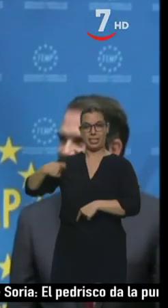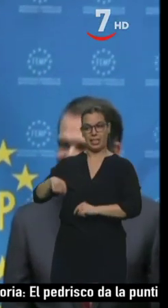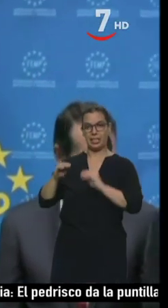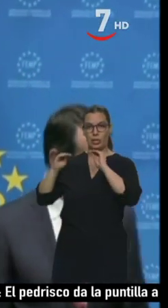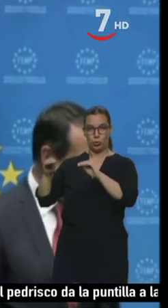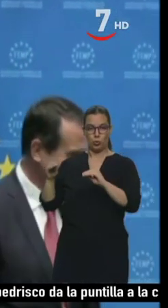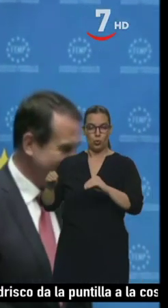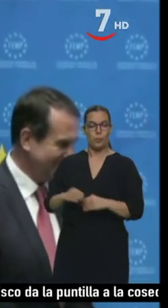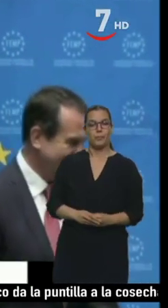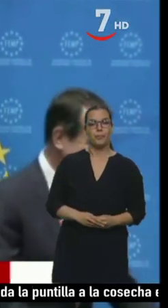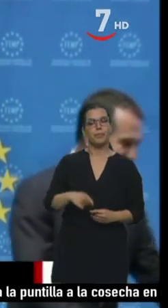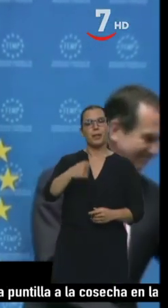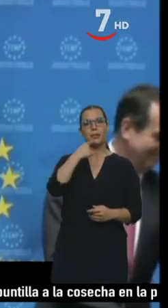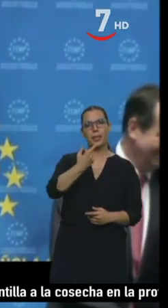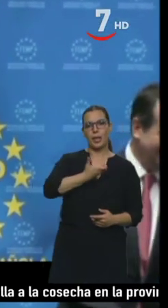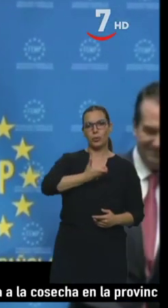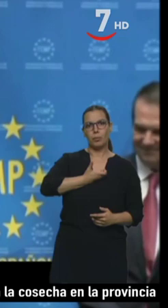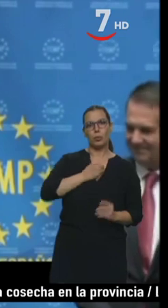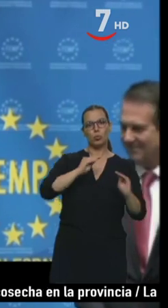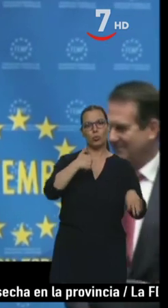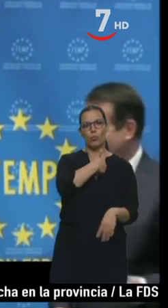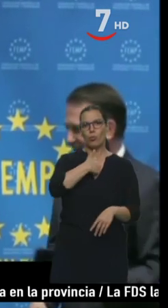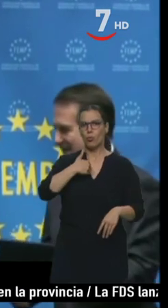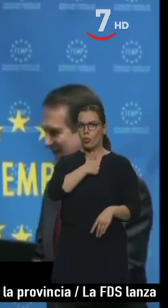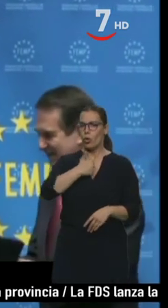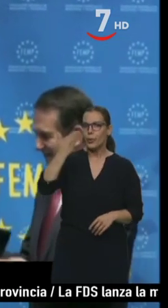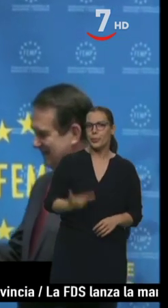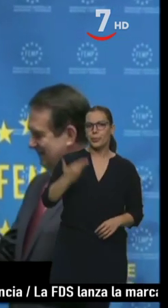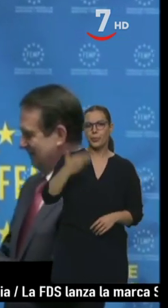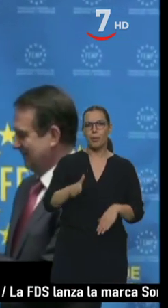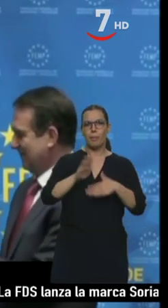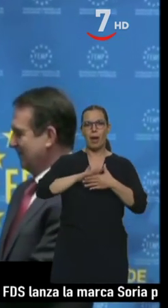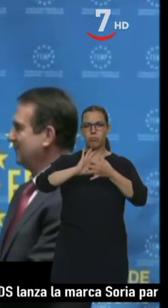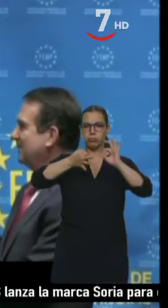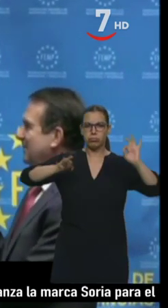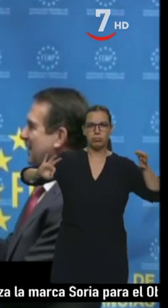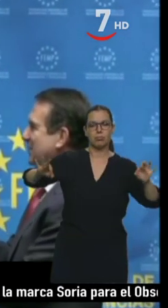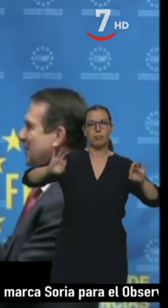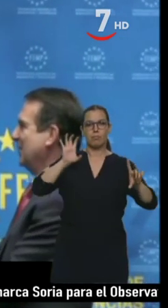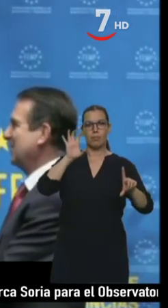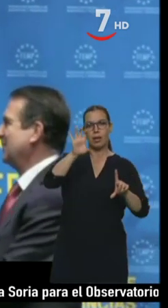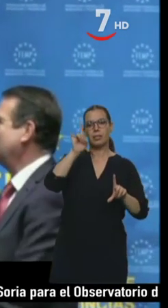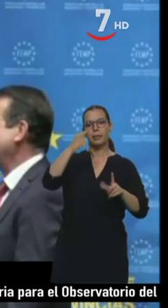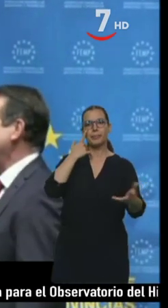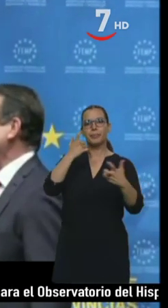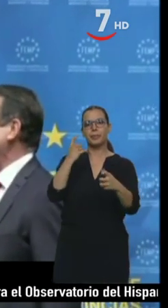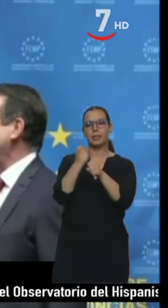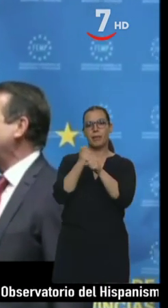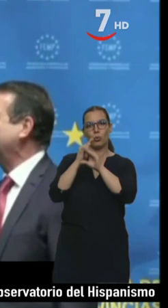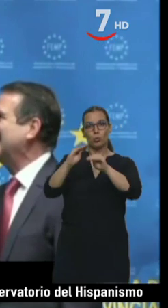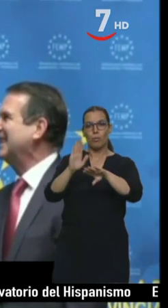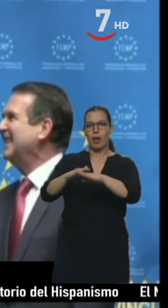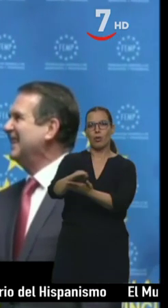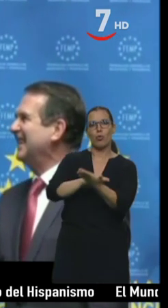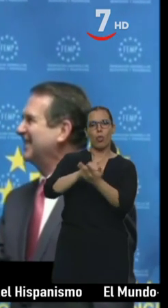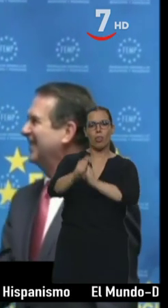El rey ha elogiado el papel de los ayuntamientos en la vertebración del país y ha destacado su trabajo para solucionar los problemas más inmediatos de